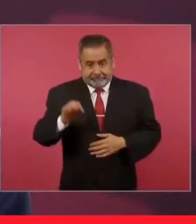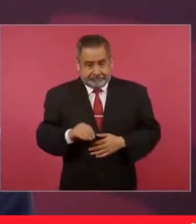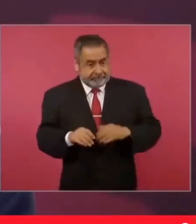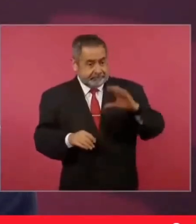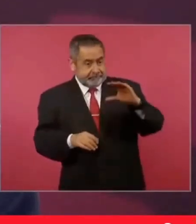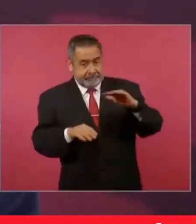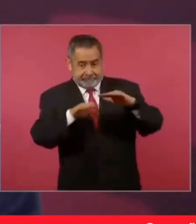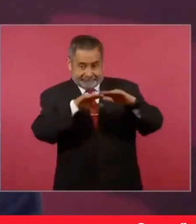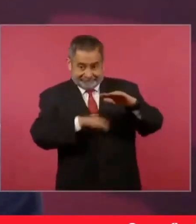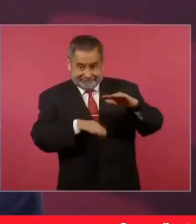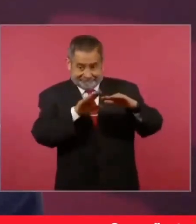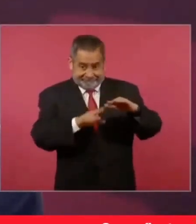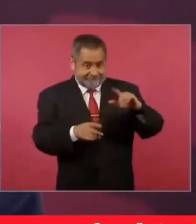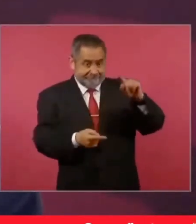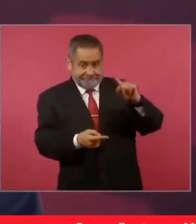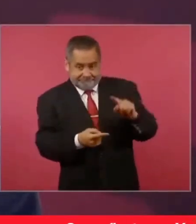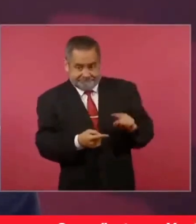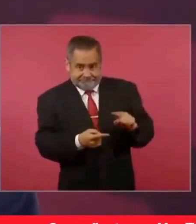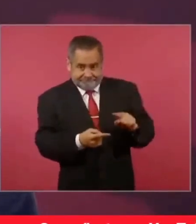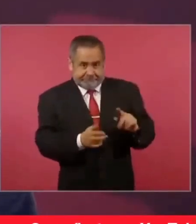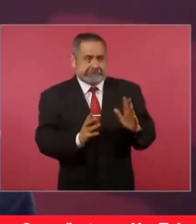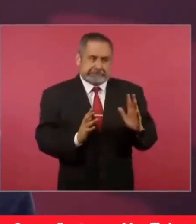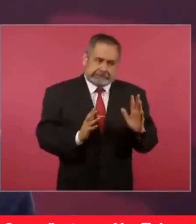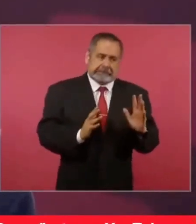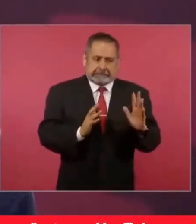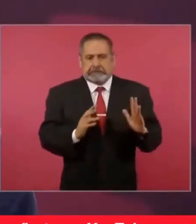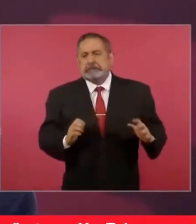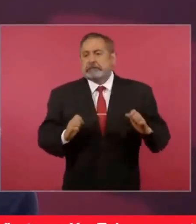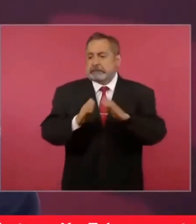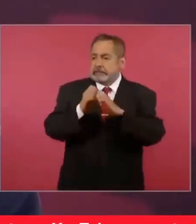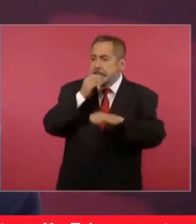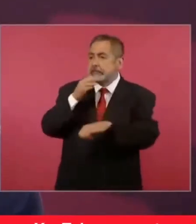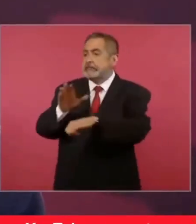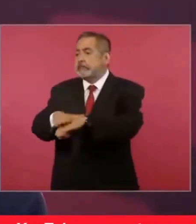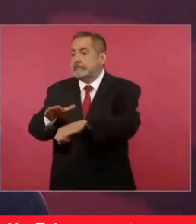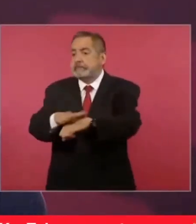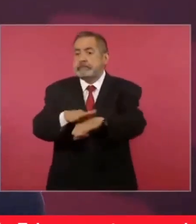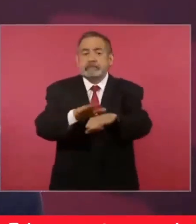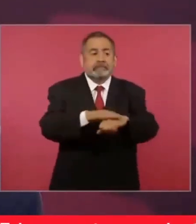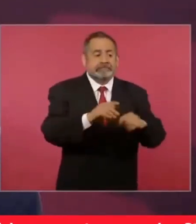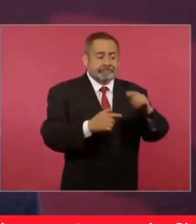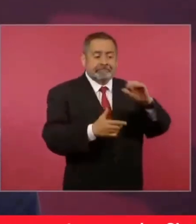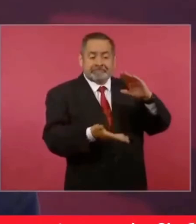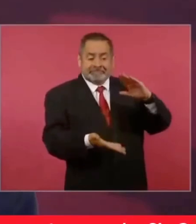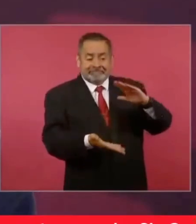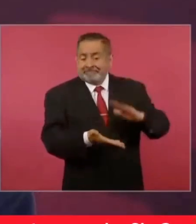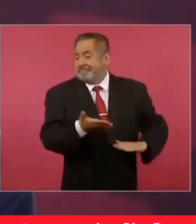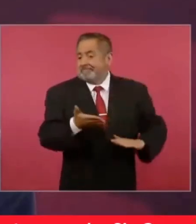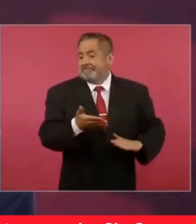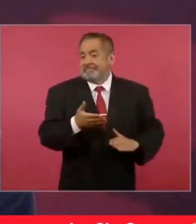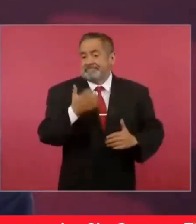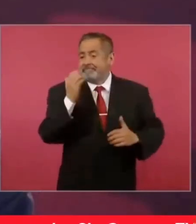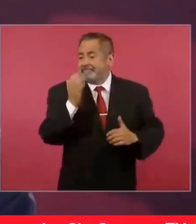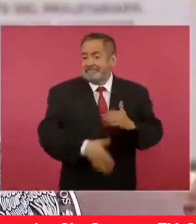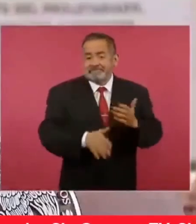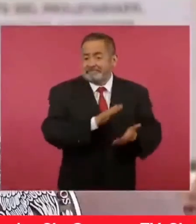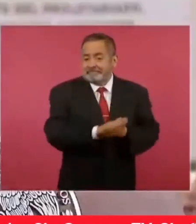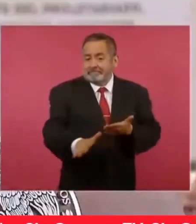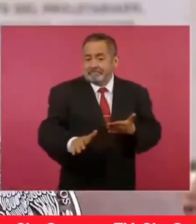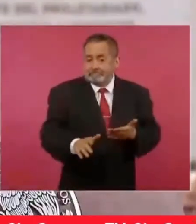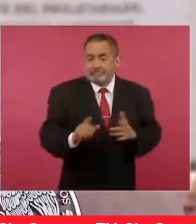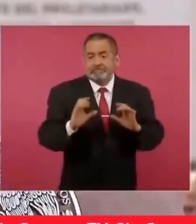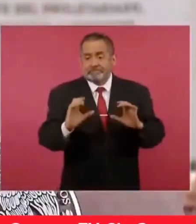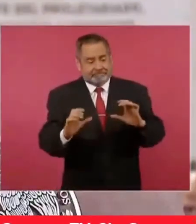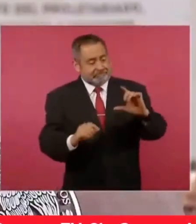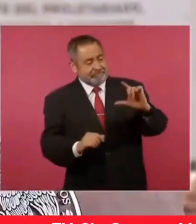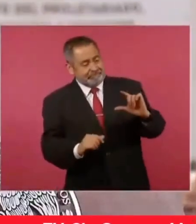reserva, entonces decretamos una emergencia. ¿Por qué? Porque en ese momento ya no tenemos recursos más